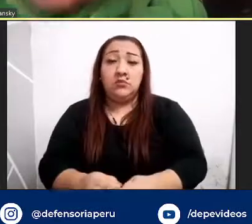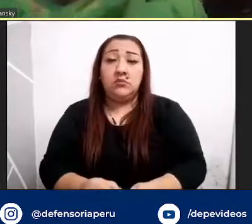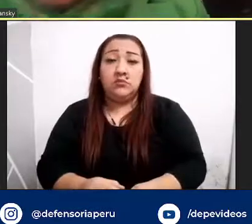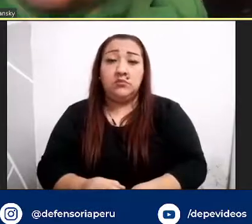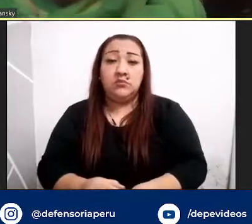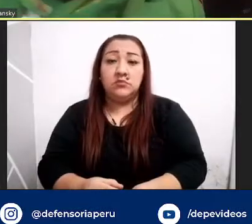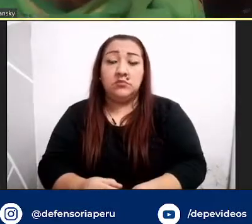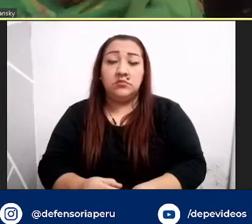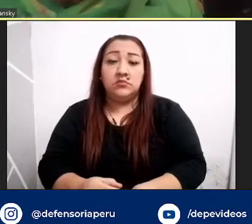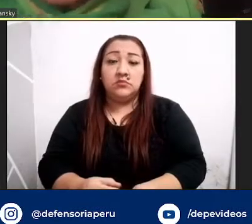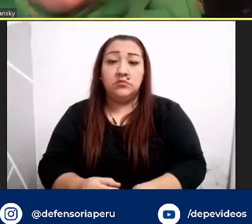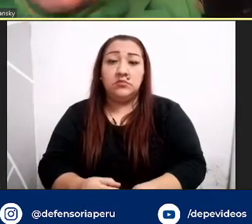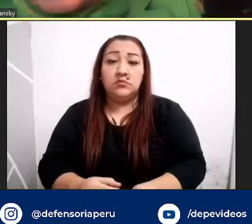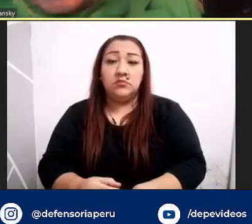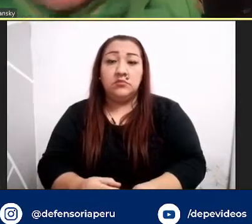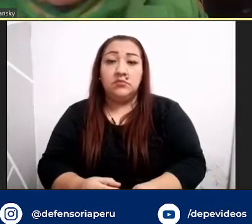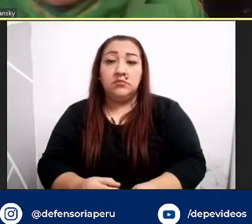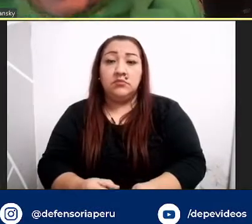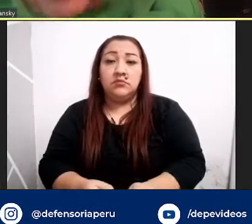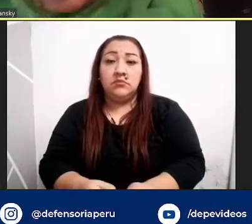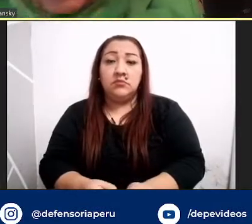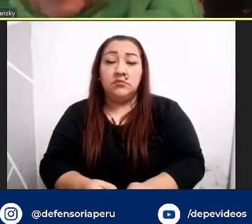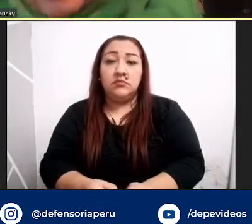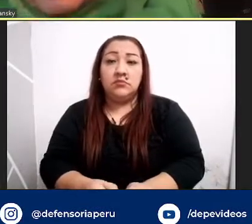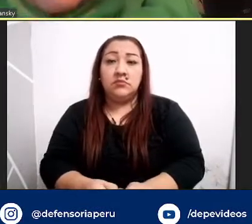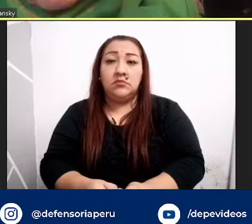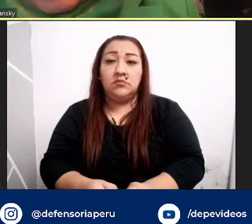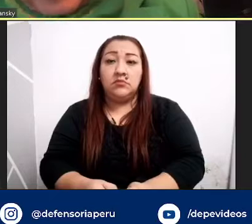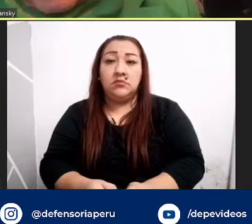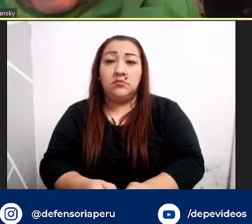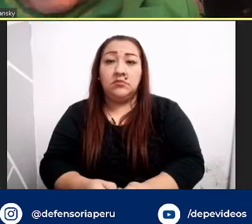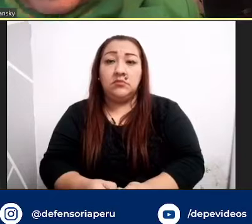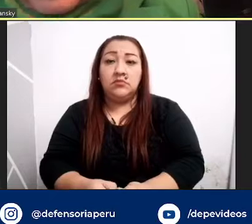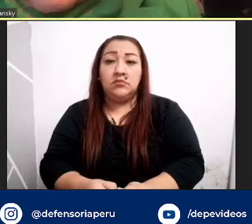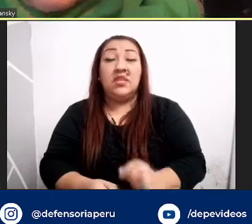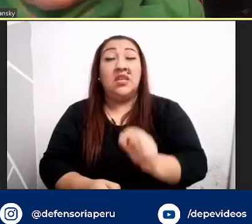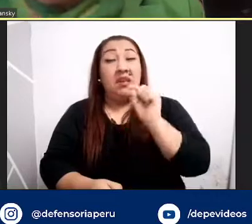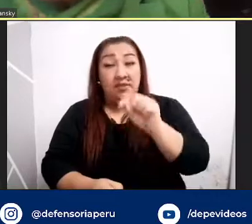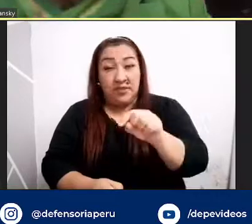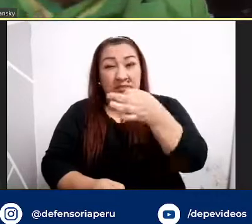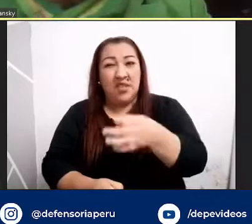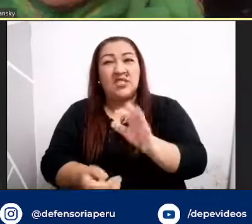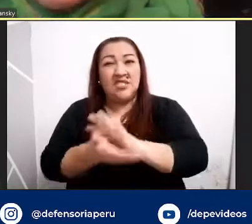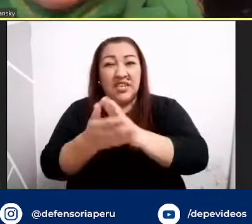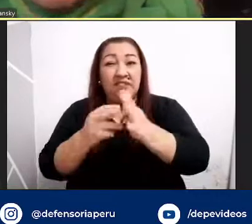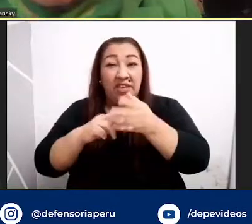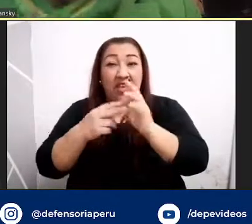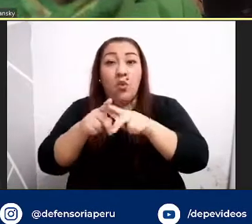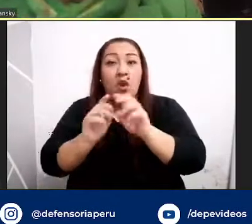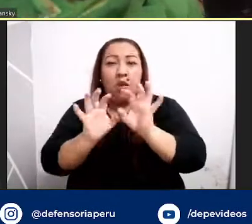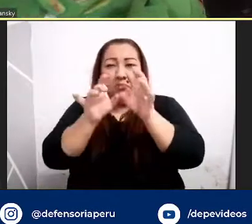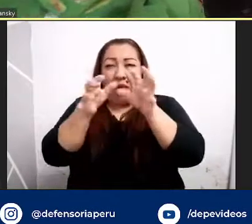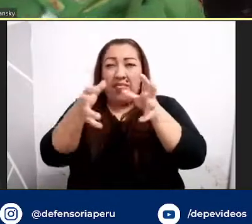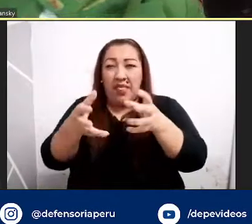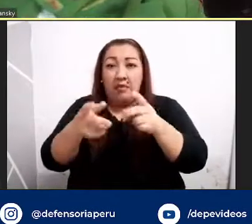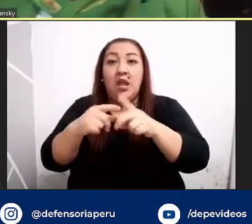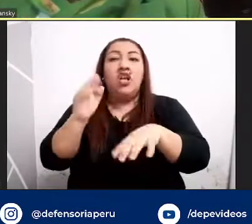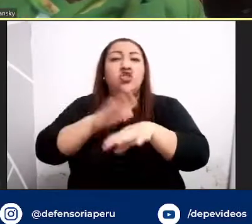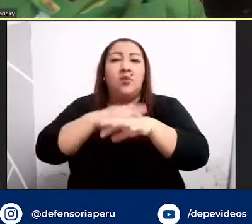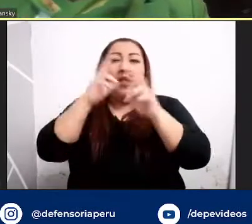que fue otra de nuestras pandemias, por así llamarlo, ¿no es cierto? La guerra interna fue terrible.